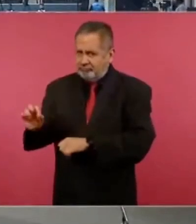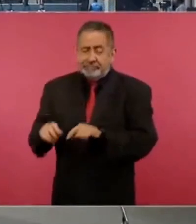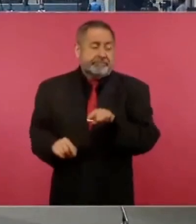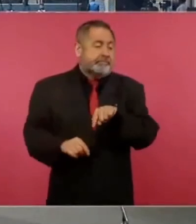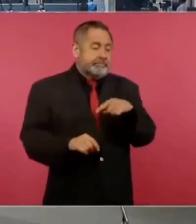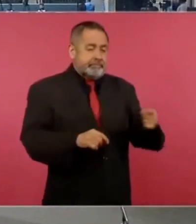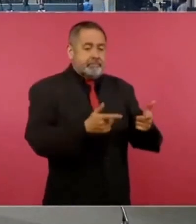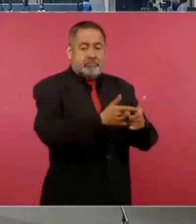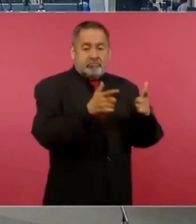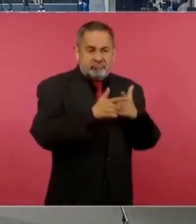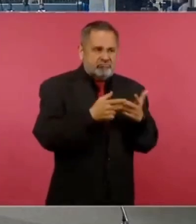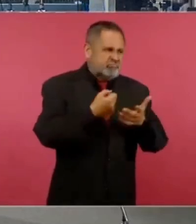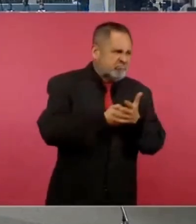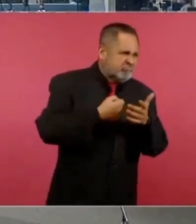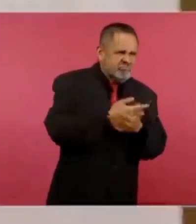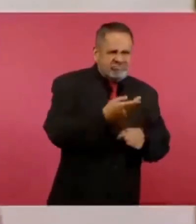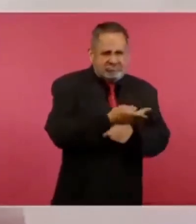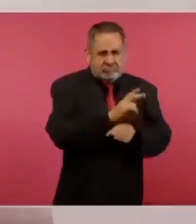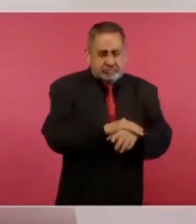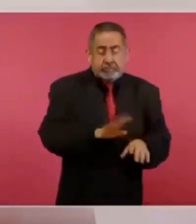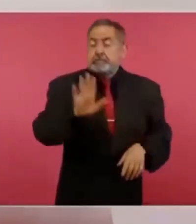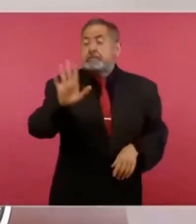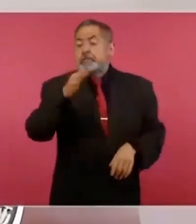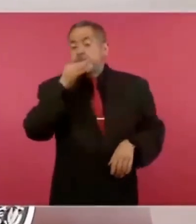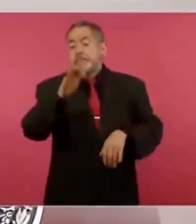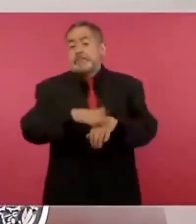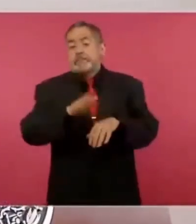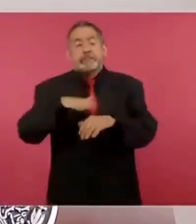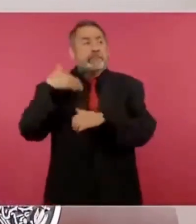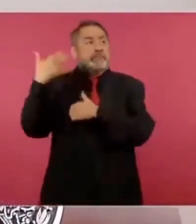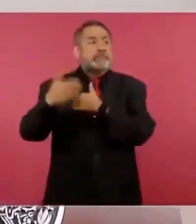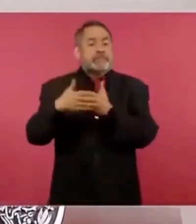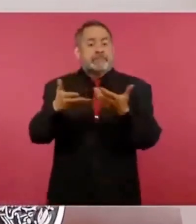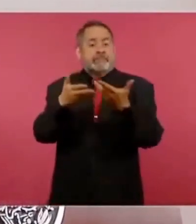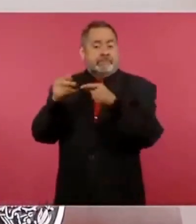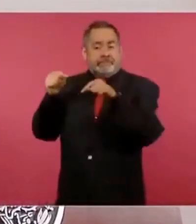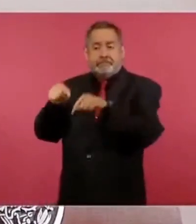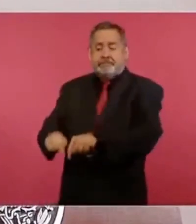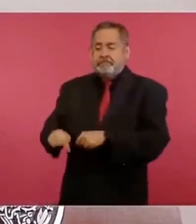que por cierto va a venir la banda MBS